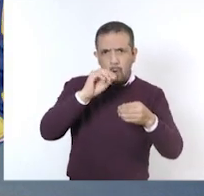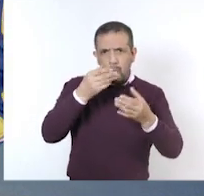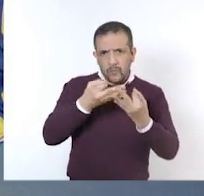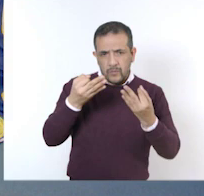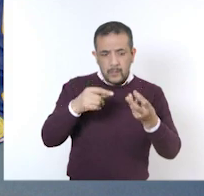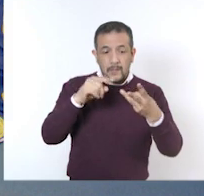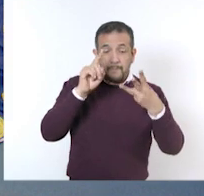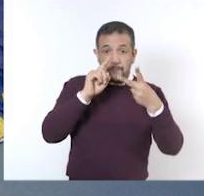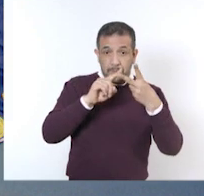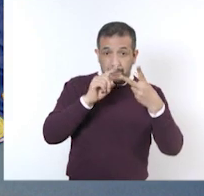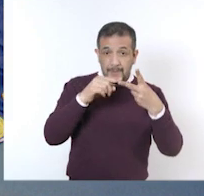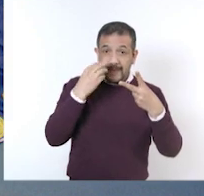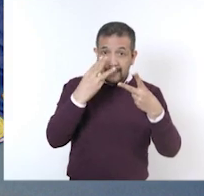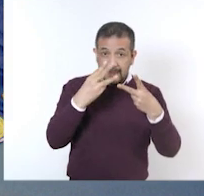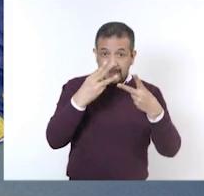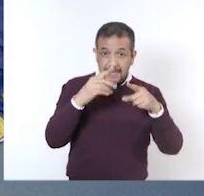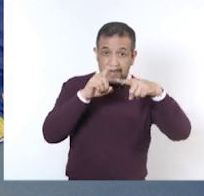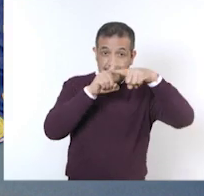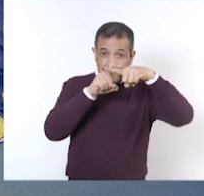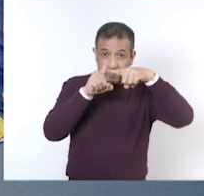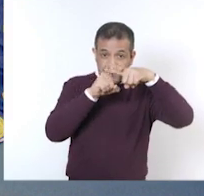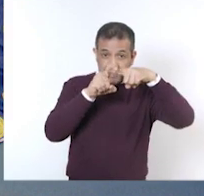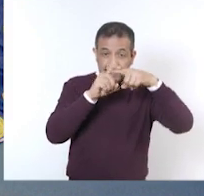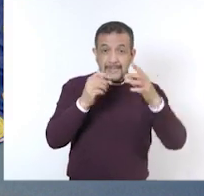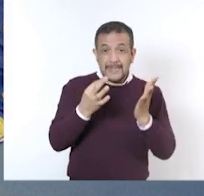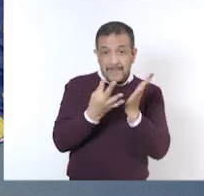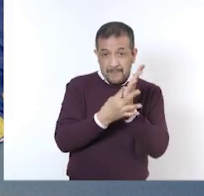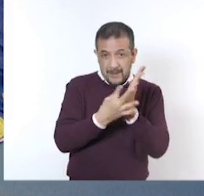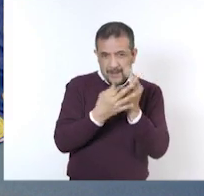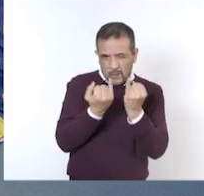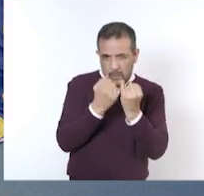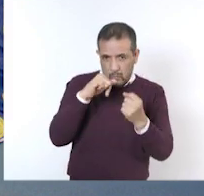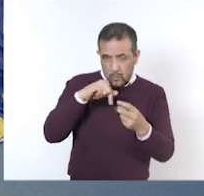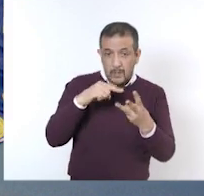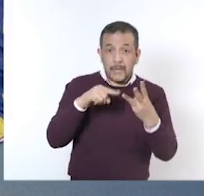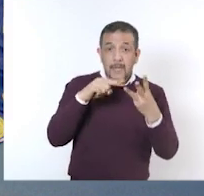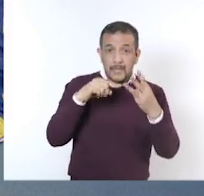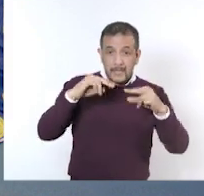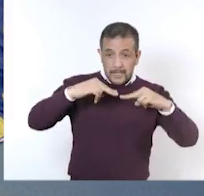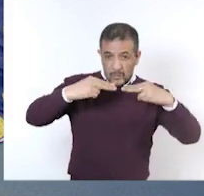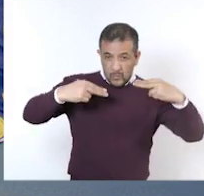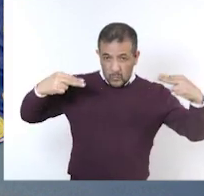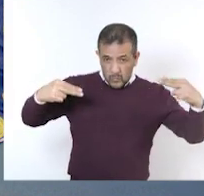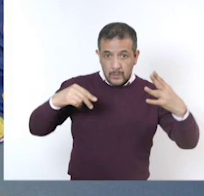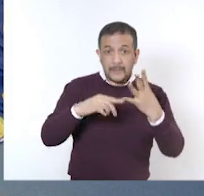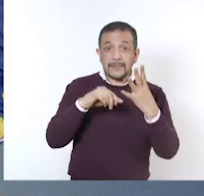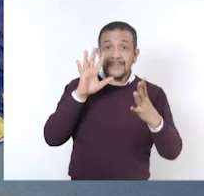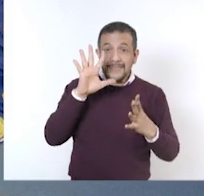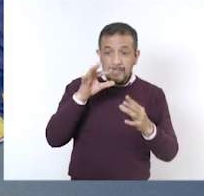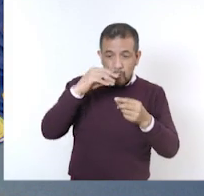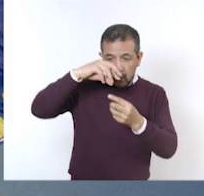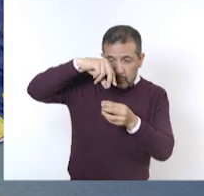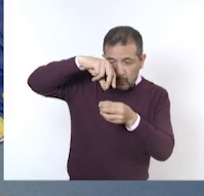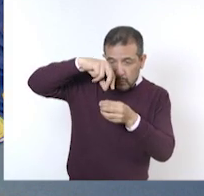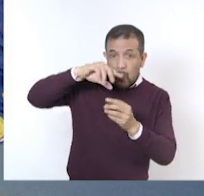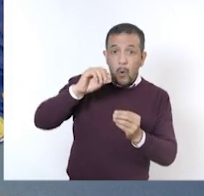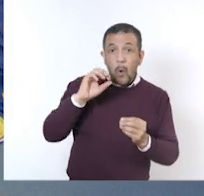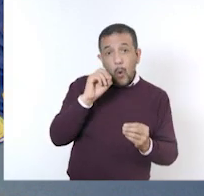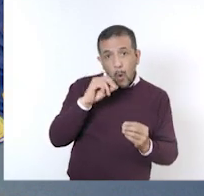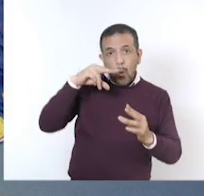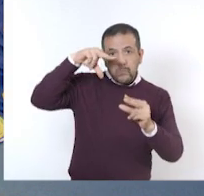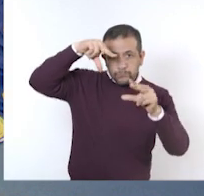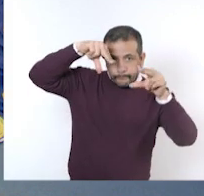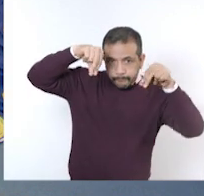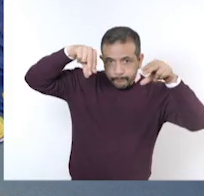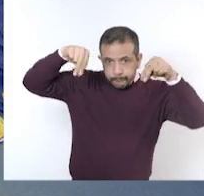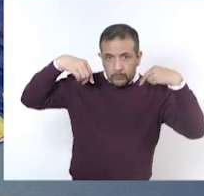peso. 3 ganchos de plástico o un bastidor como el que usamos hoy. Un estambre o lazo. 5 taparroscas o pinzas de